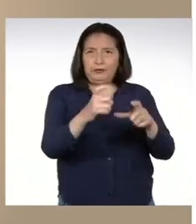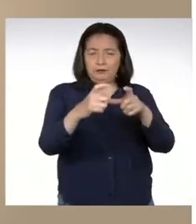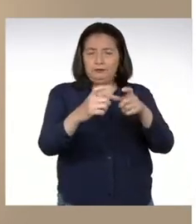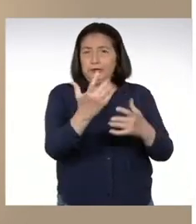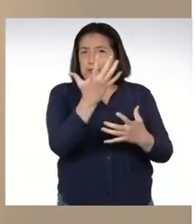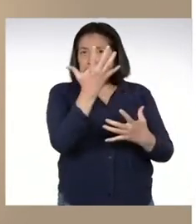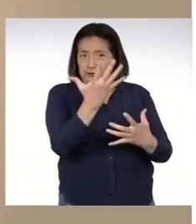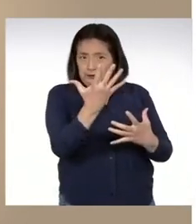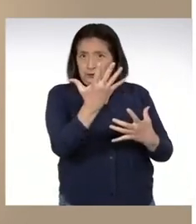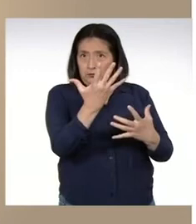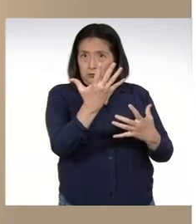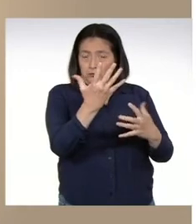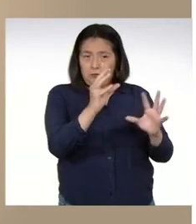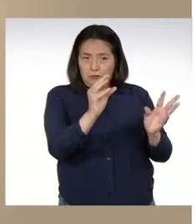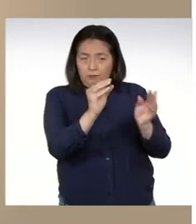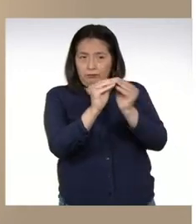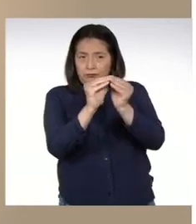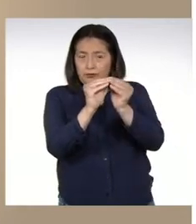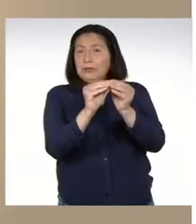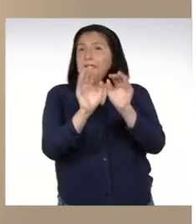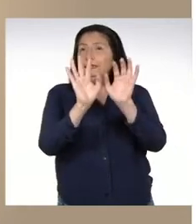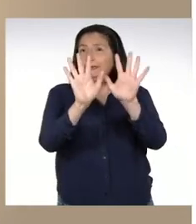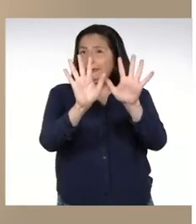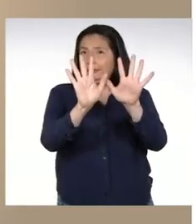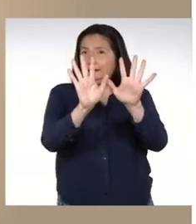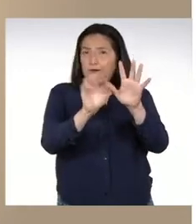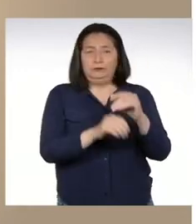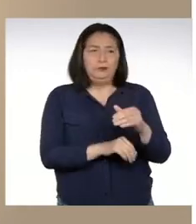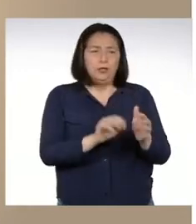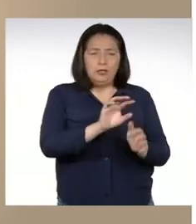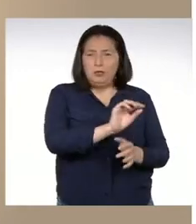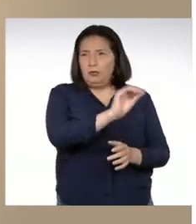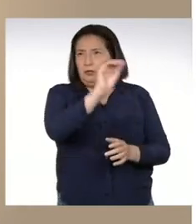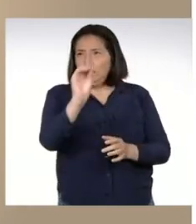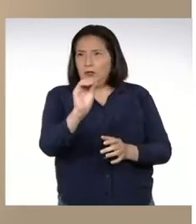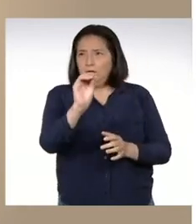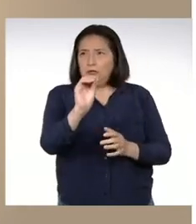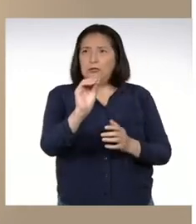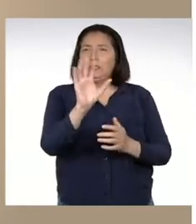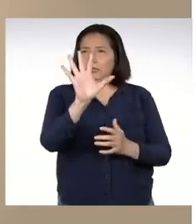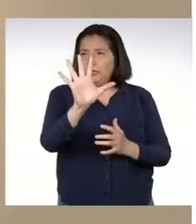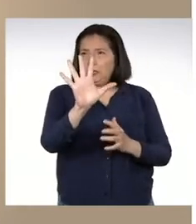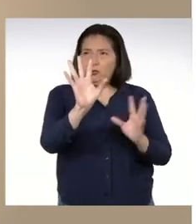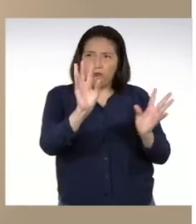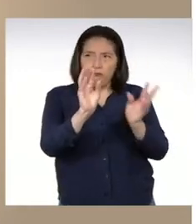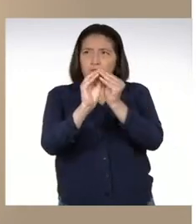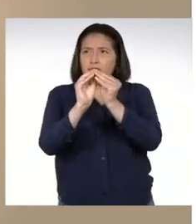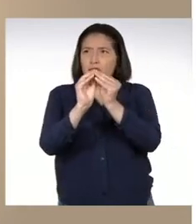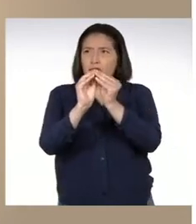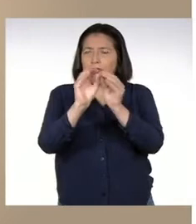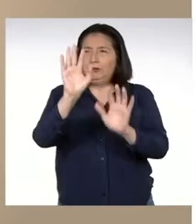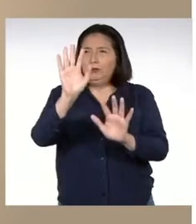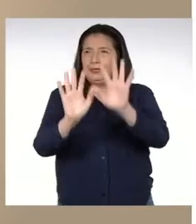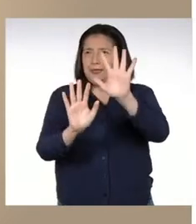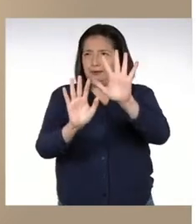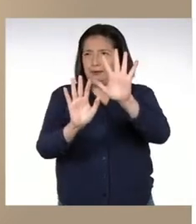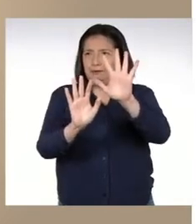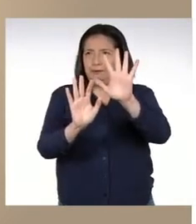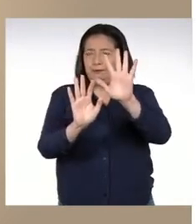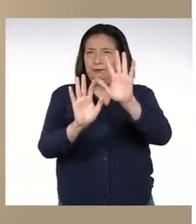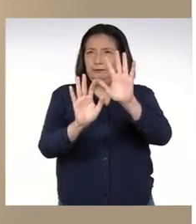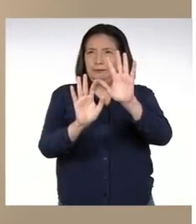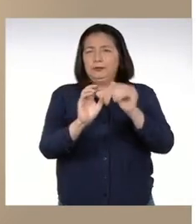paquete de 5, sumando 10 galletas. 5 galletas más que suman 15